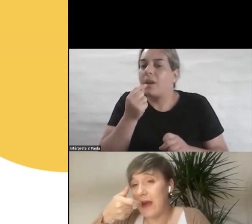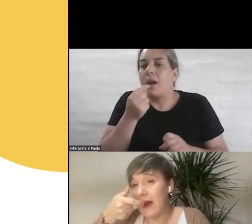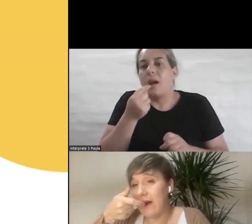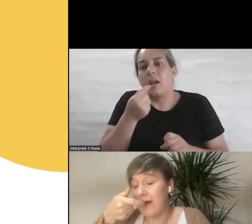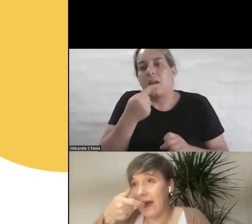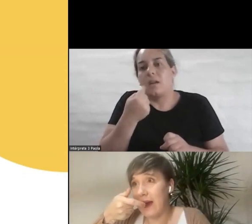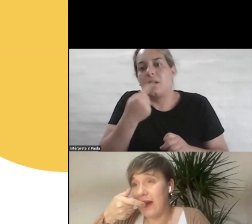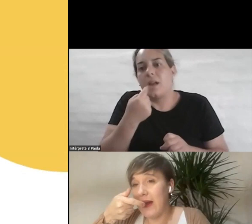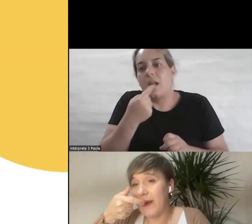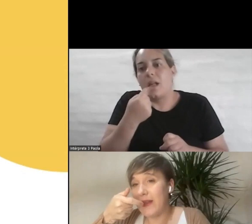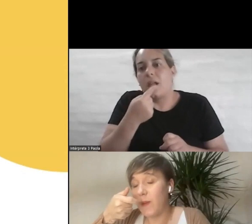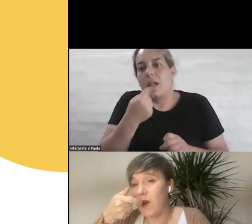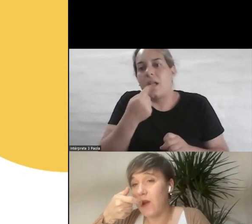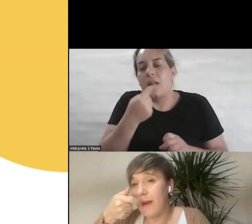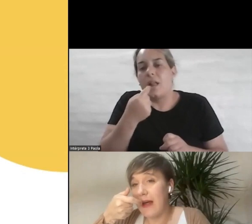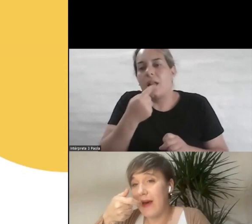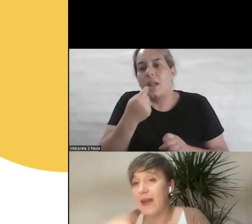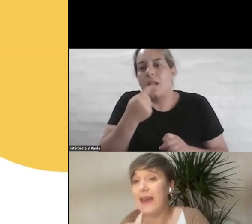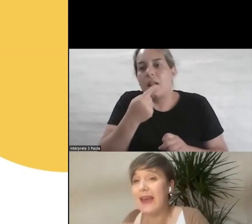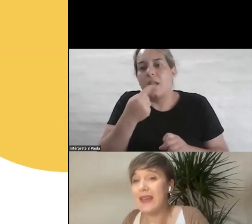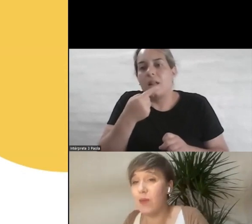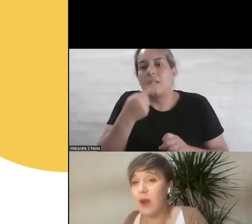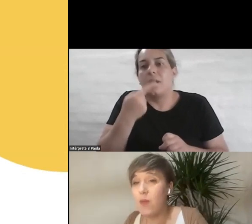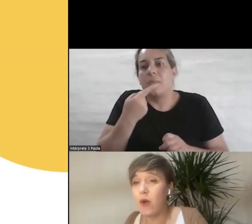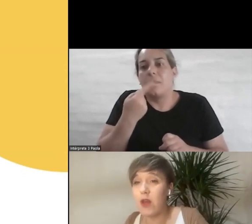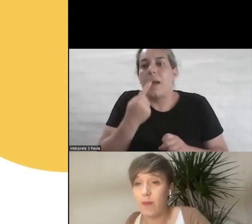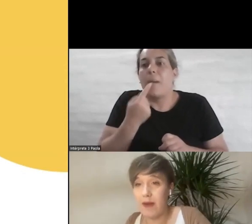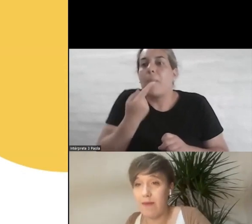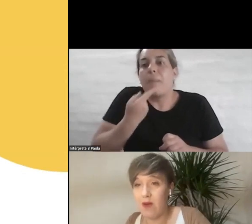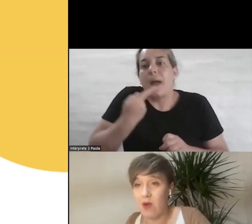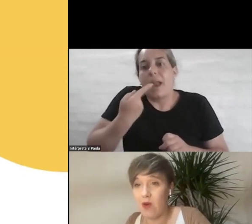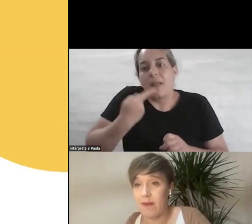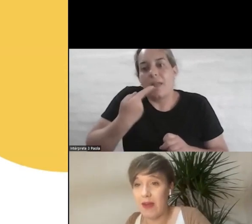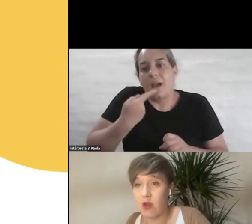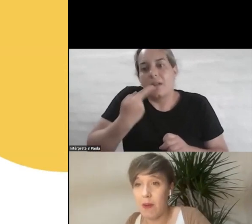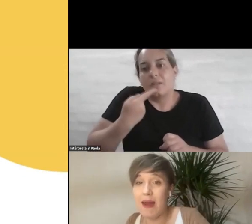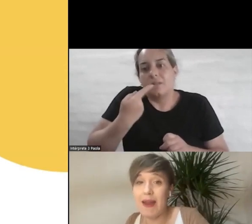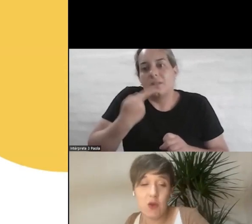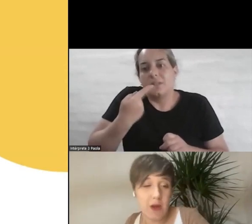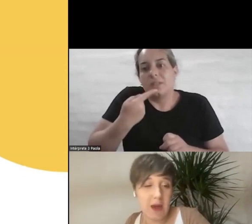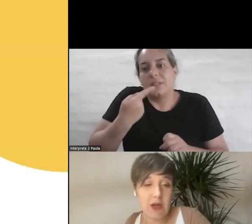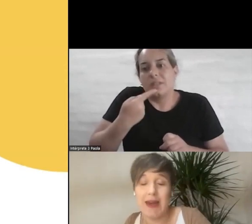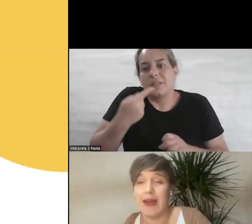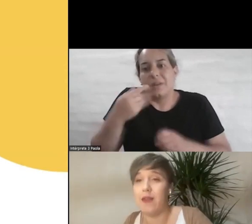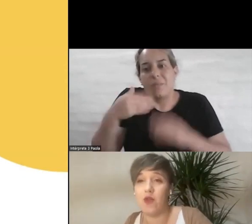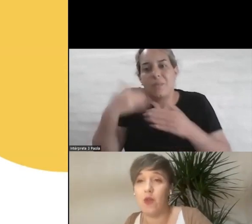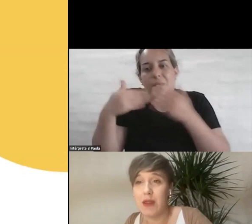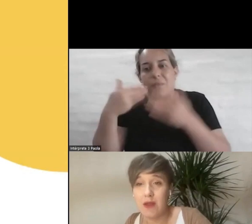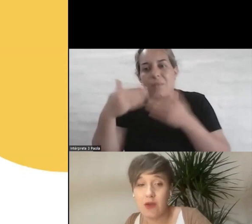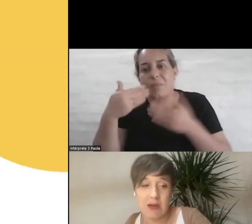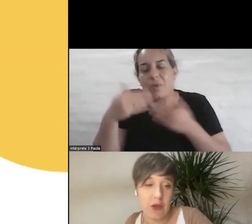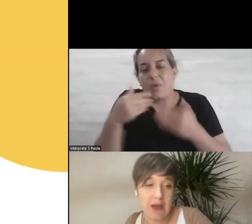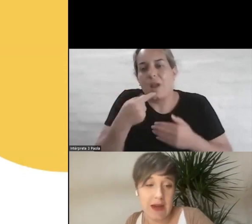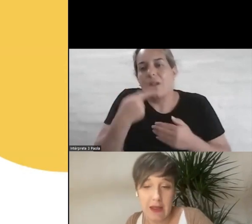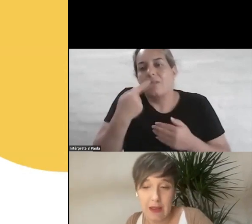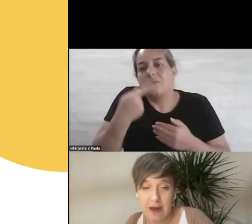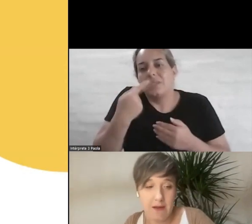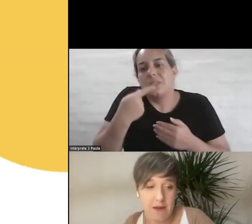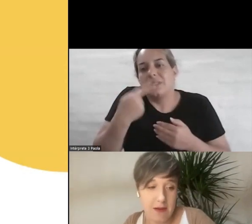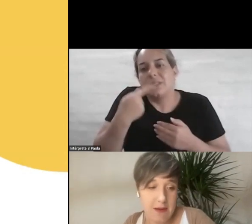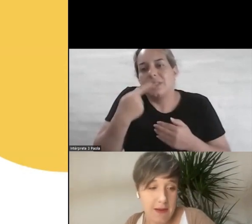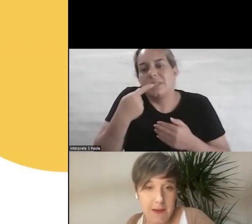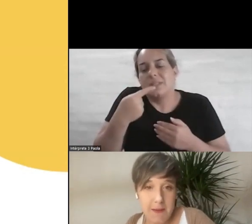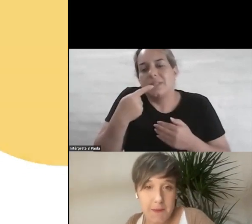toques en la parte superior del paladar. Estimular un poquito previa toma, ¿vale? Eso, por ejemplo, serían ejercicios muy sencillos que se podrían